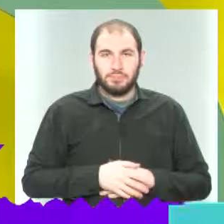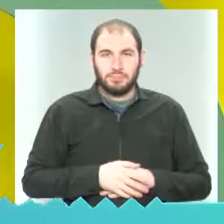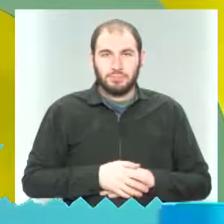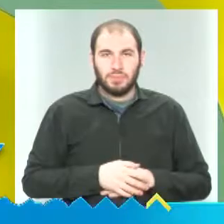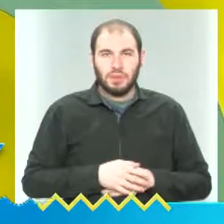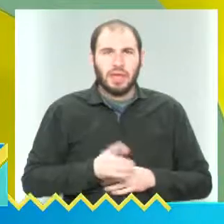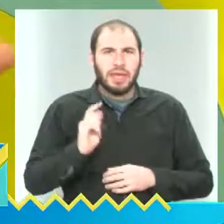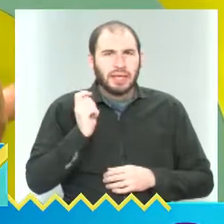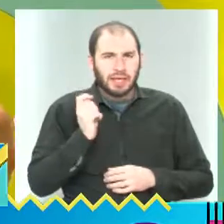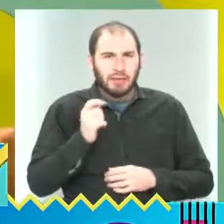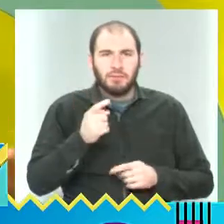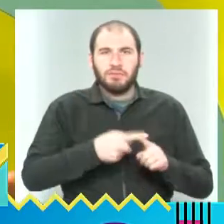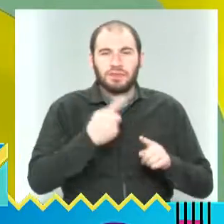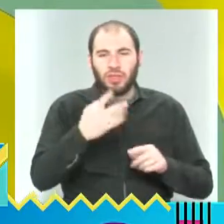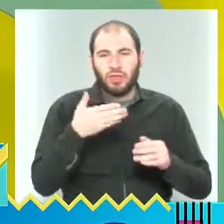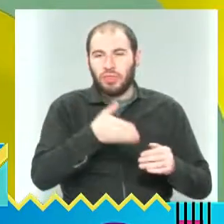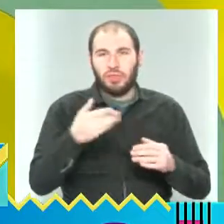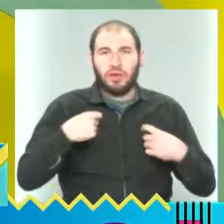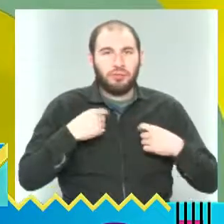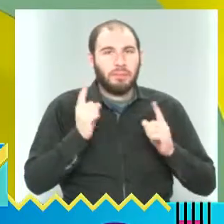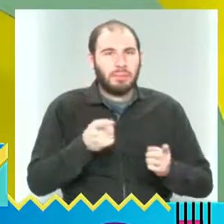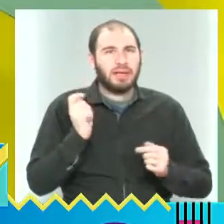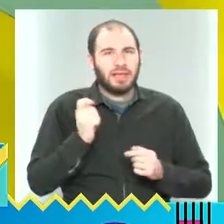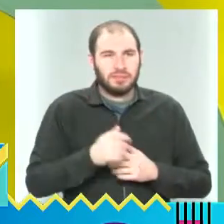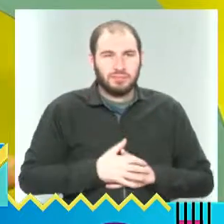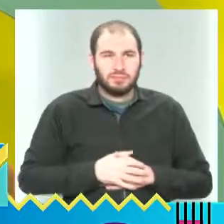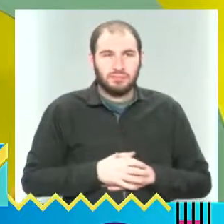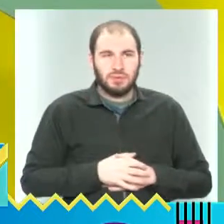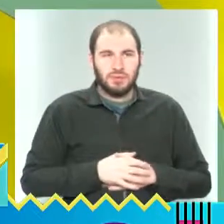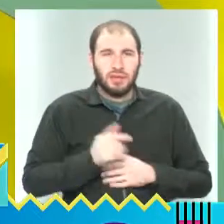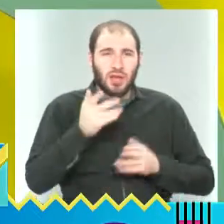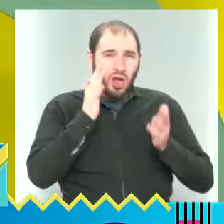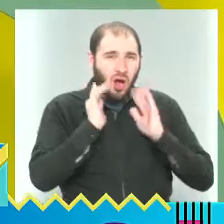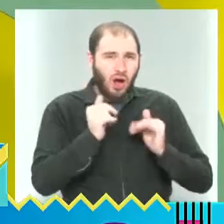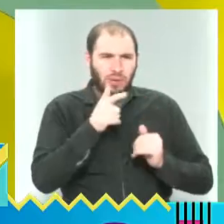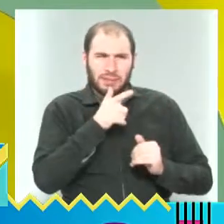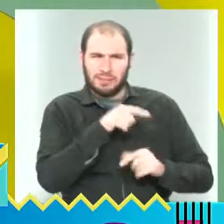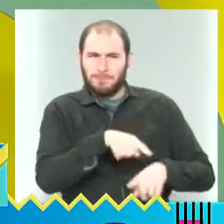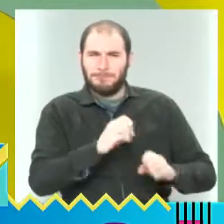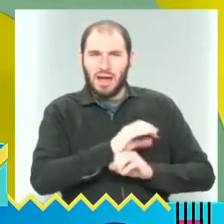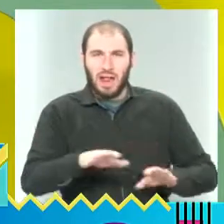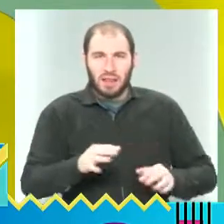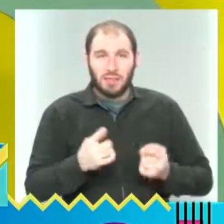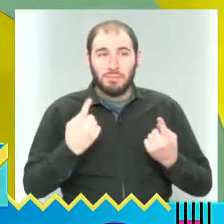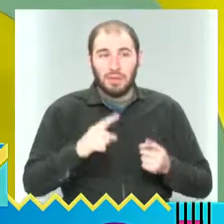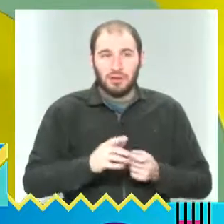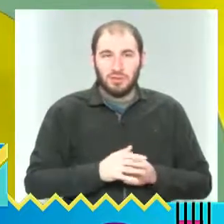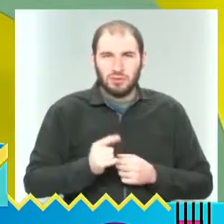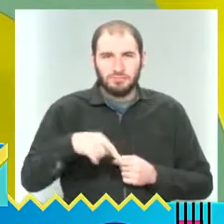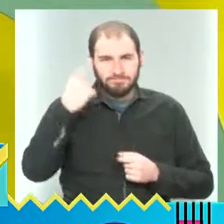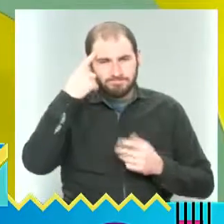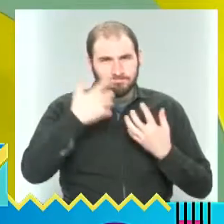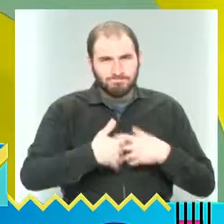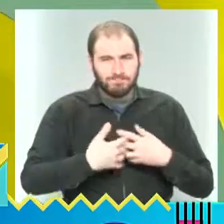¿quién va a 2 fiestas seguidas con el mismo vestido? Eso está en la juventud hasta mal visto. Pero tenemos que pensar